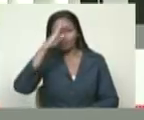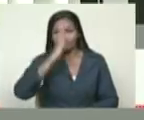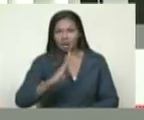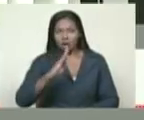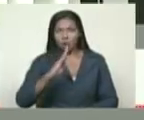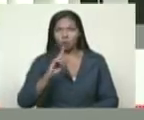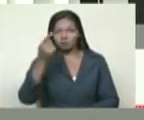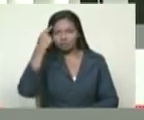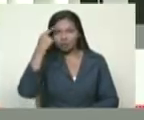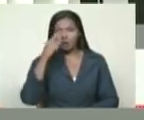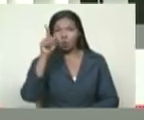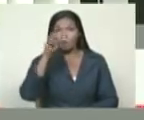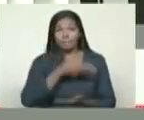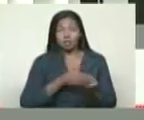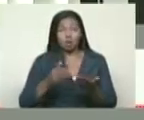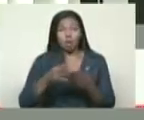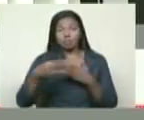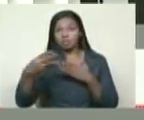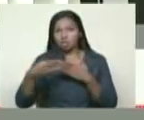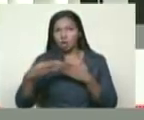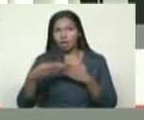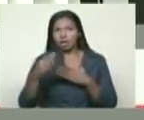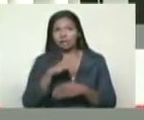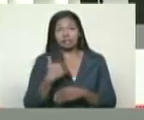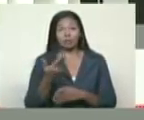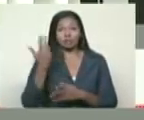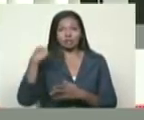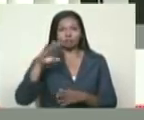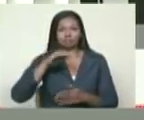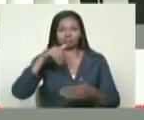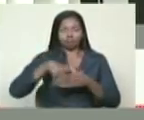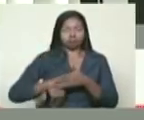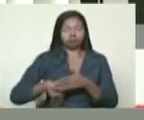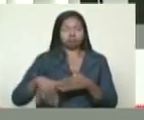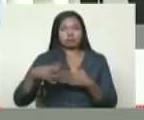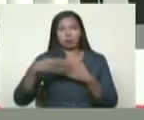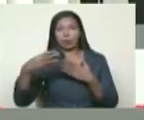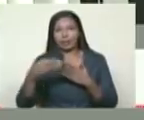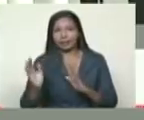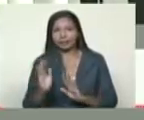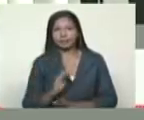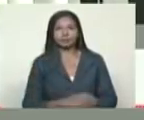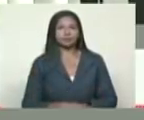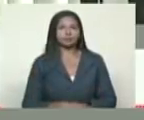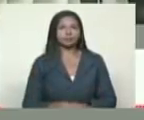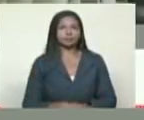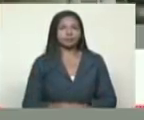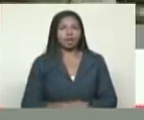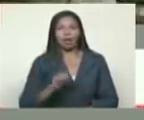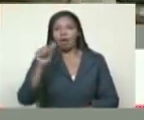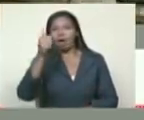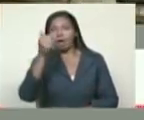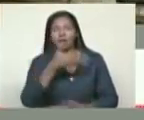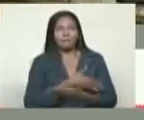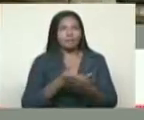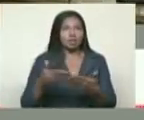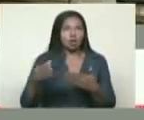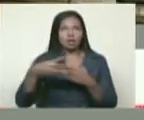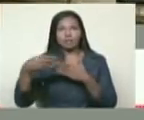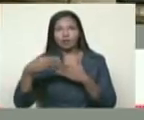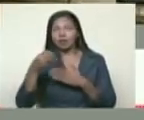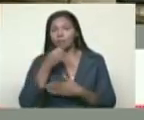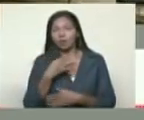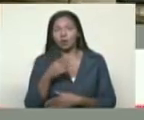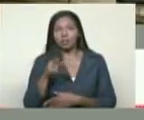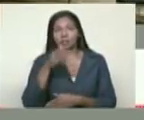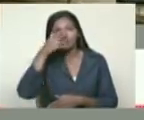un millón de dólares. Quisiéramos tener, ¿verdad? Un millón de dólares. O 10 millones de dólares. Bueno,